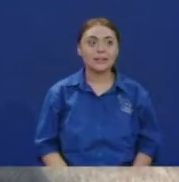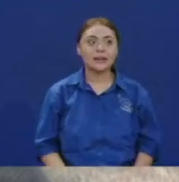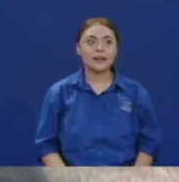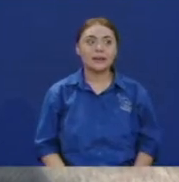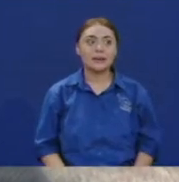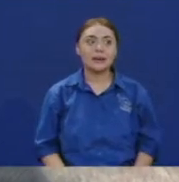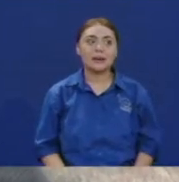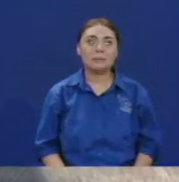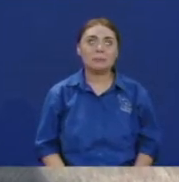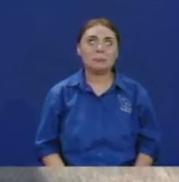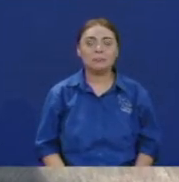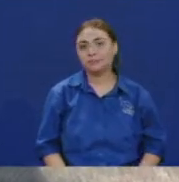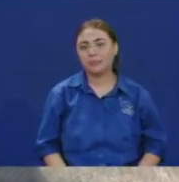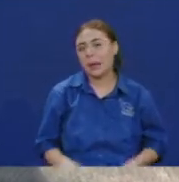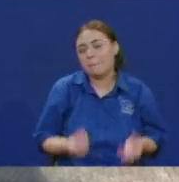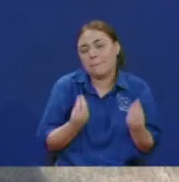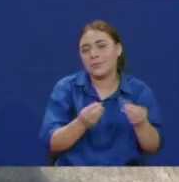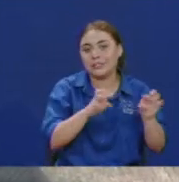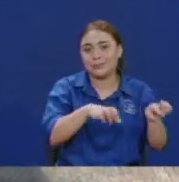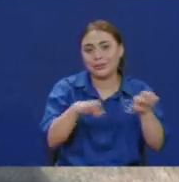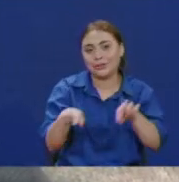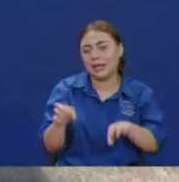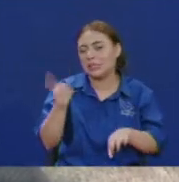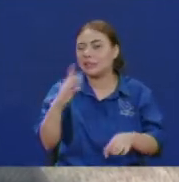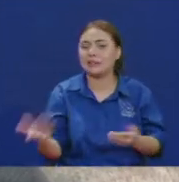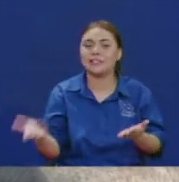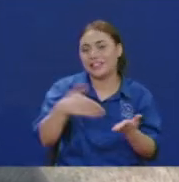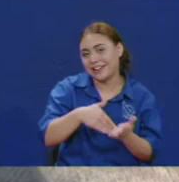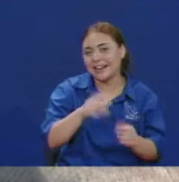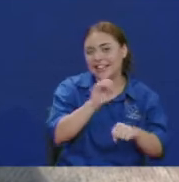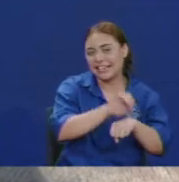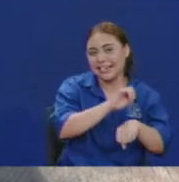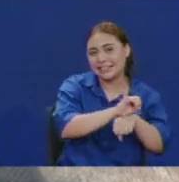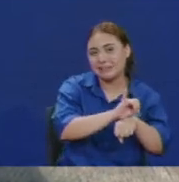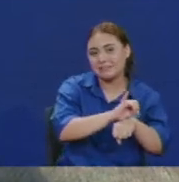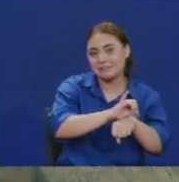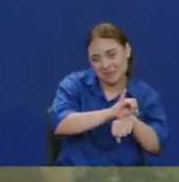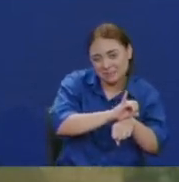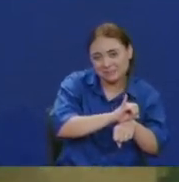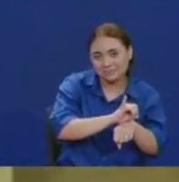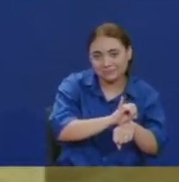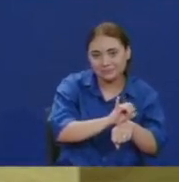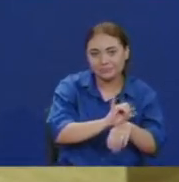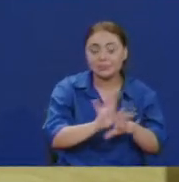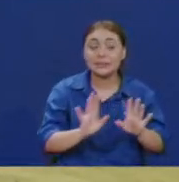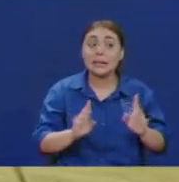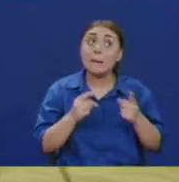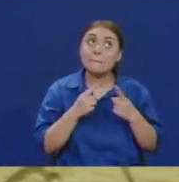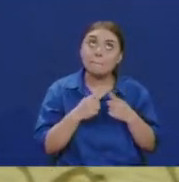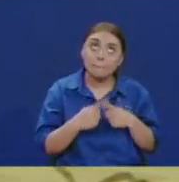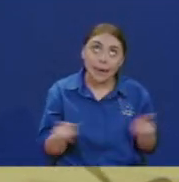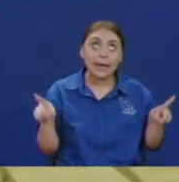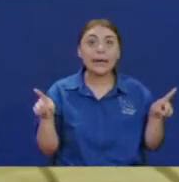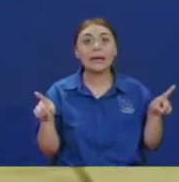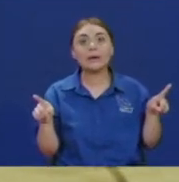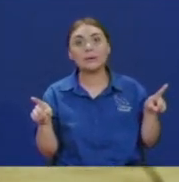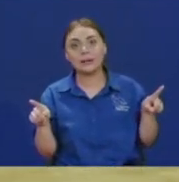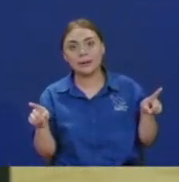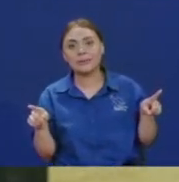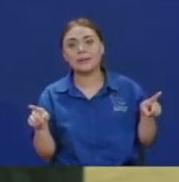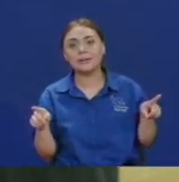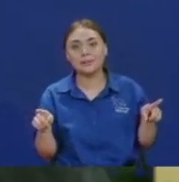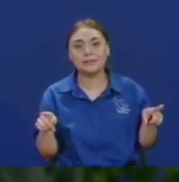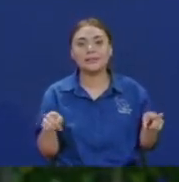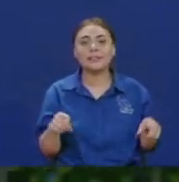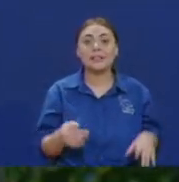de llegar a la iglesia ni de congregarse, ahí están metidos, ¿va? Pero ya Cuando pasa la tormenta en el mes de enero, que